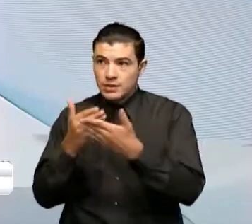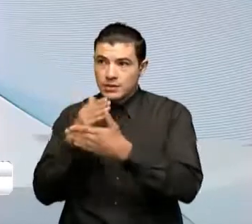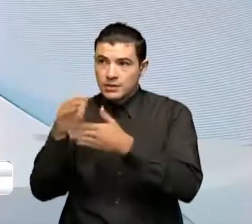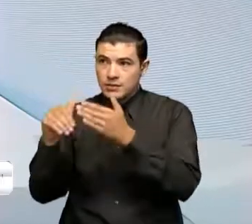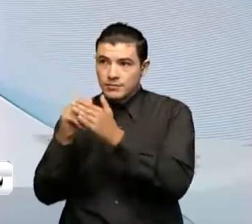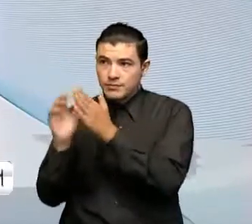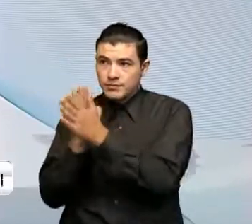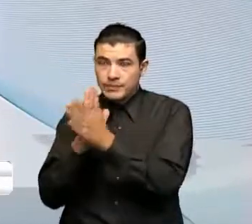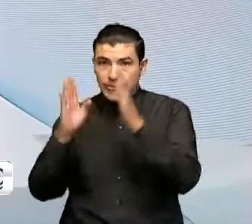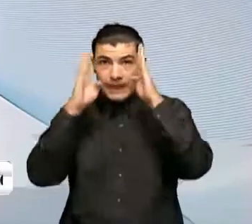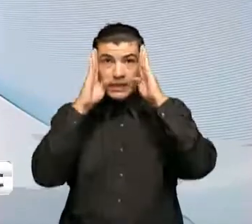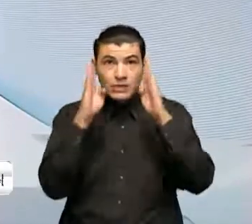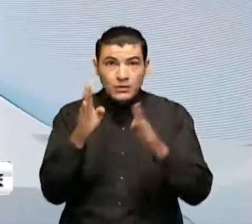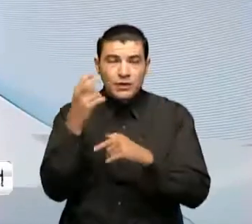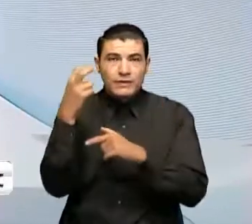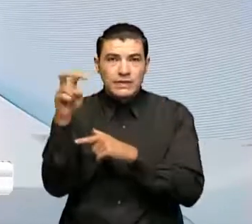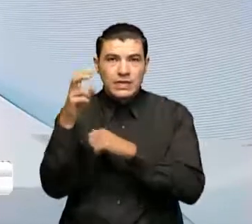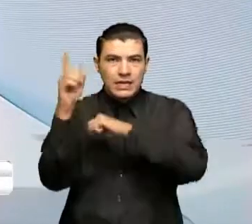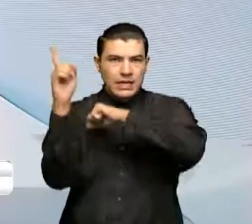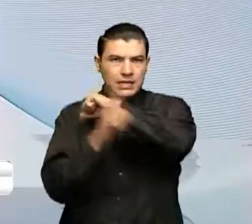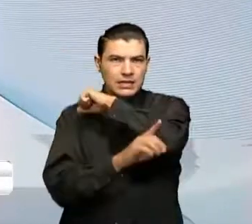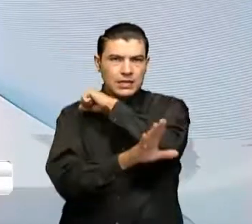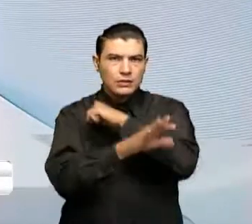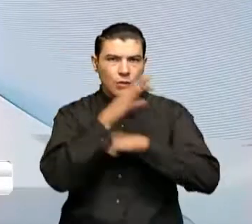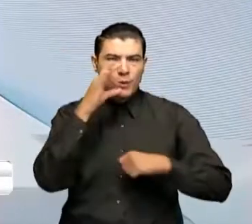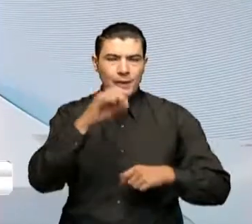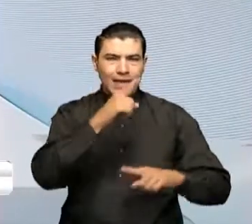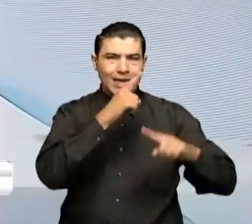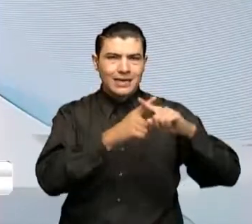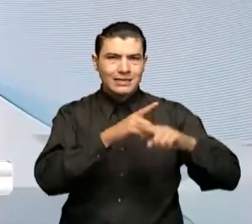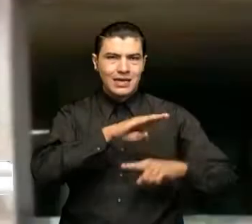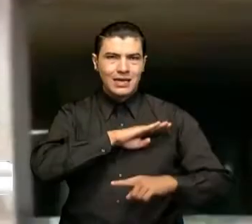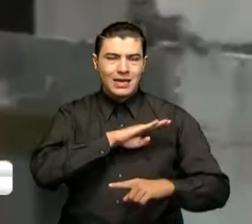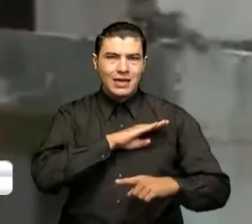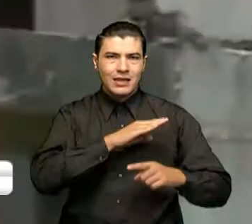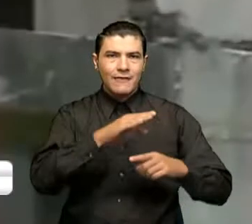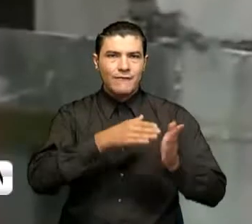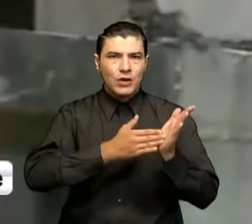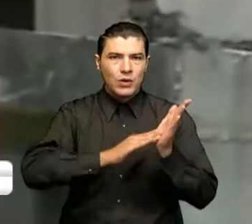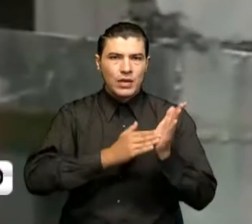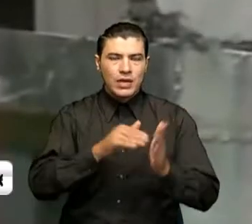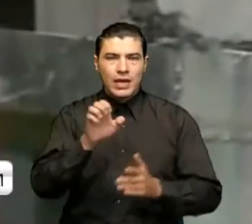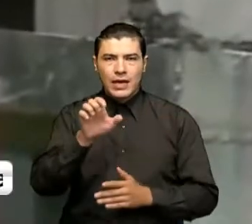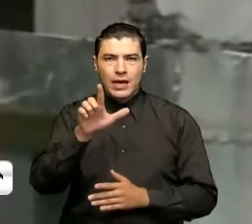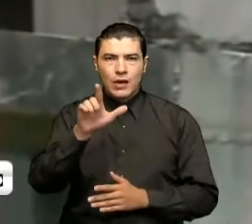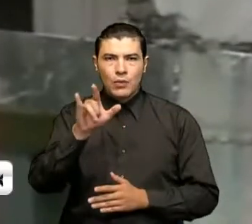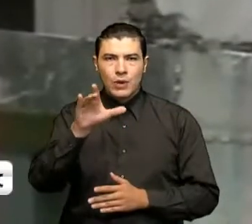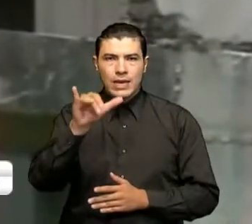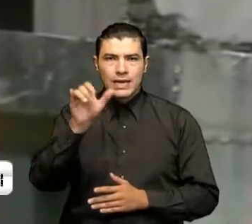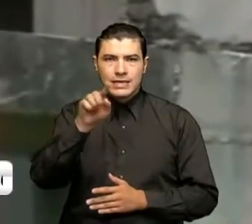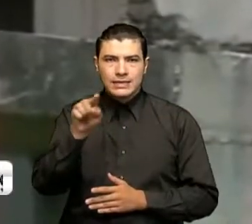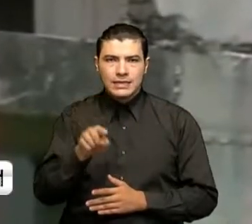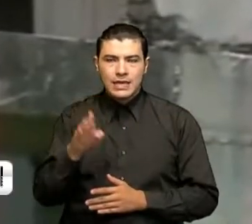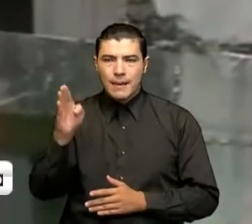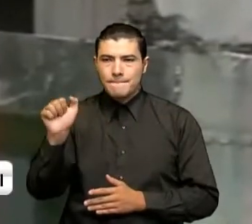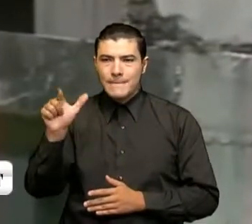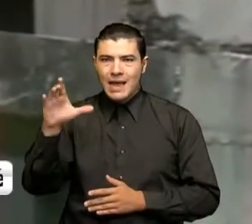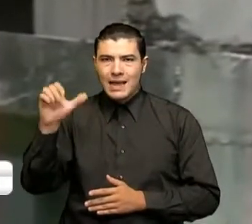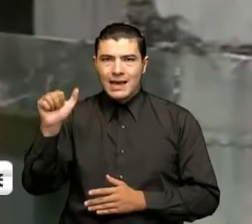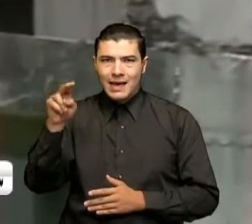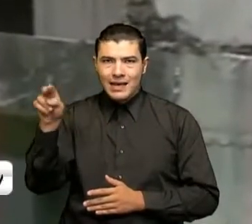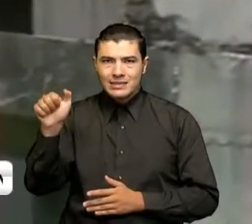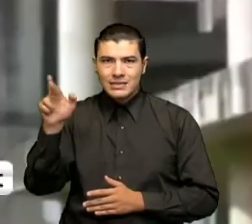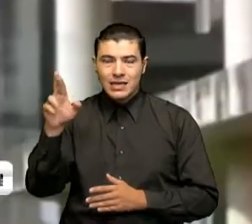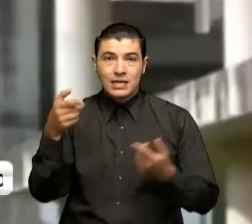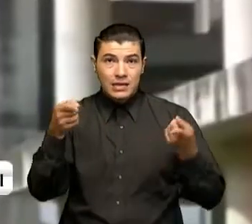atención que la Fiscalía imputará cargos al exalcalde de Florida Blanca, Eulises Balcázar, y al exsecretario de